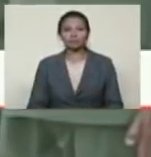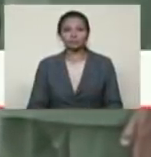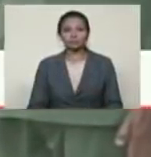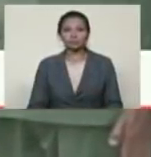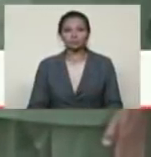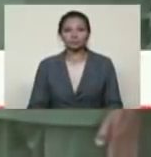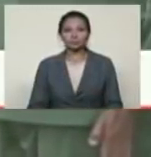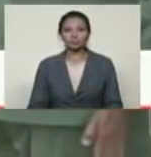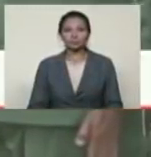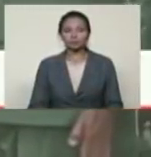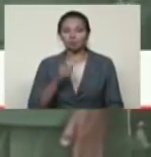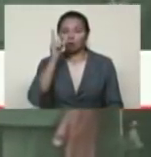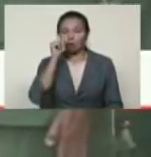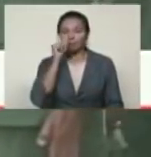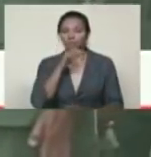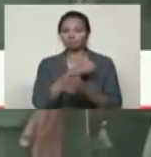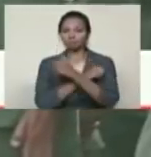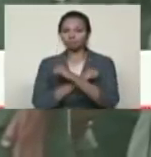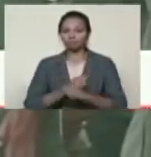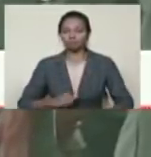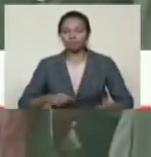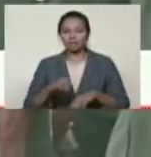General en jefe, Padrino López.